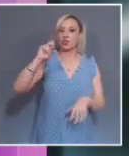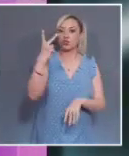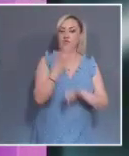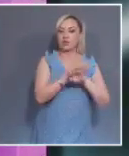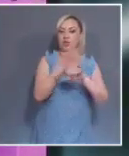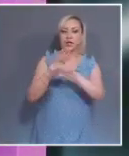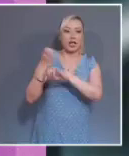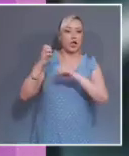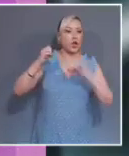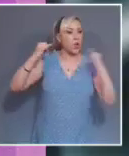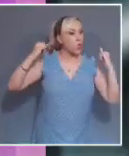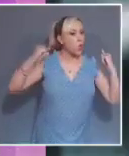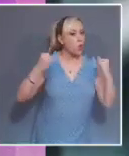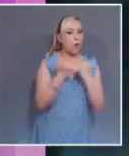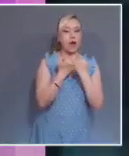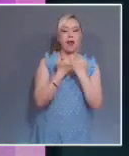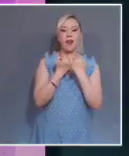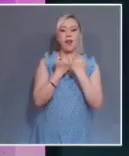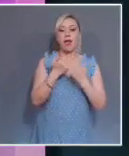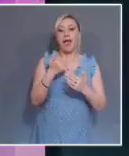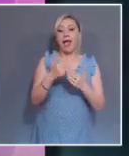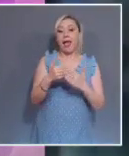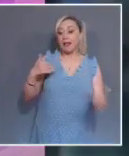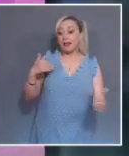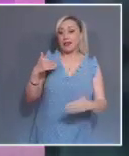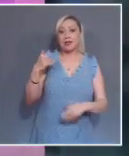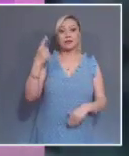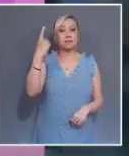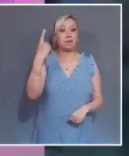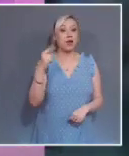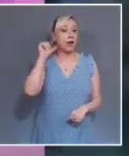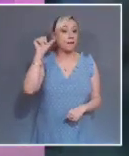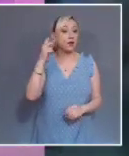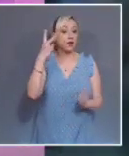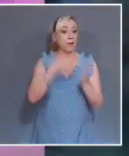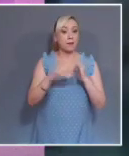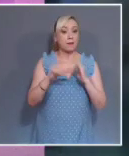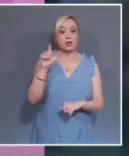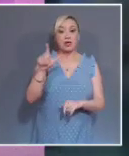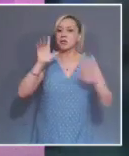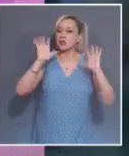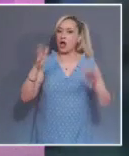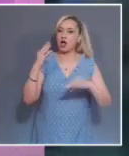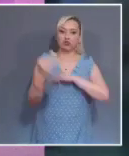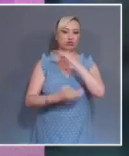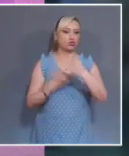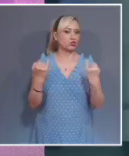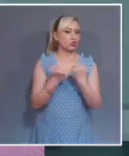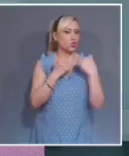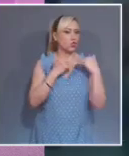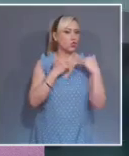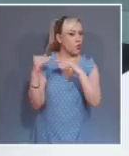abril de 2027. Para el canal del Poder Judicial de la Federación, Lorena Sánchez Cabrera.